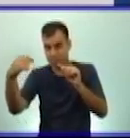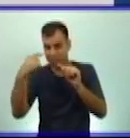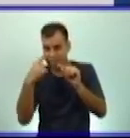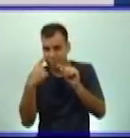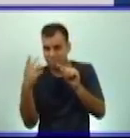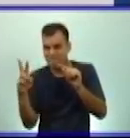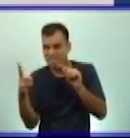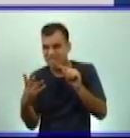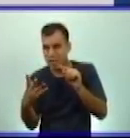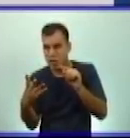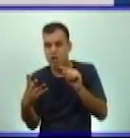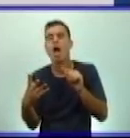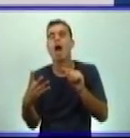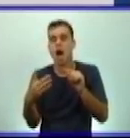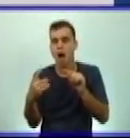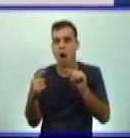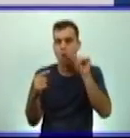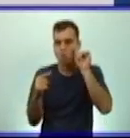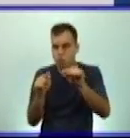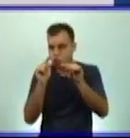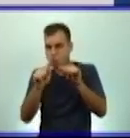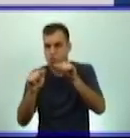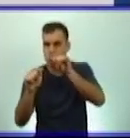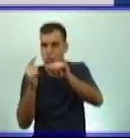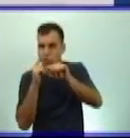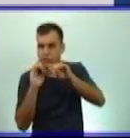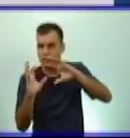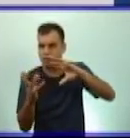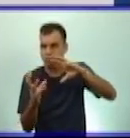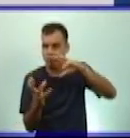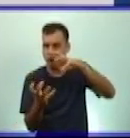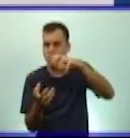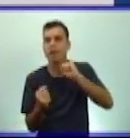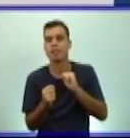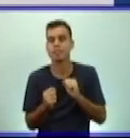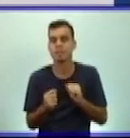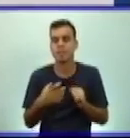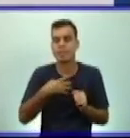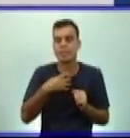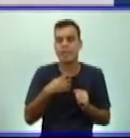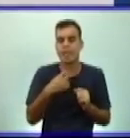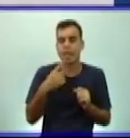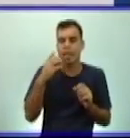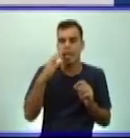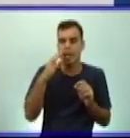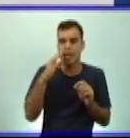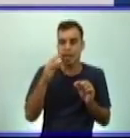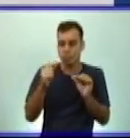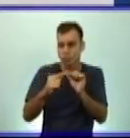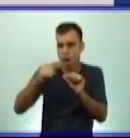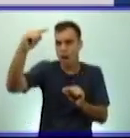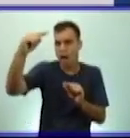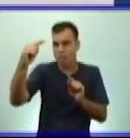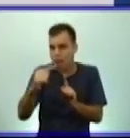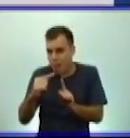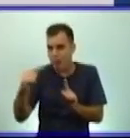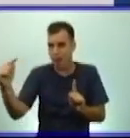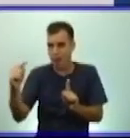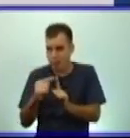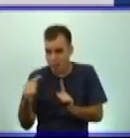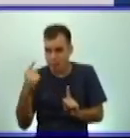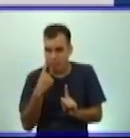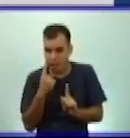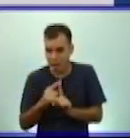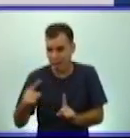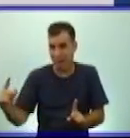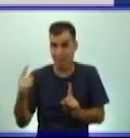velocidad en diferentes puntos de este sistema tiene diferente tamaño. Esto es precisamente porque desde el eje de rotación al